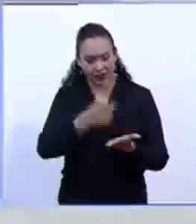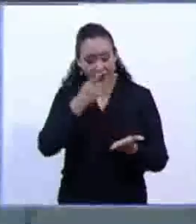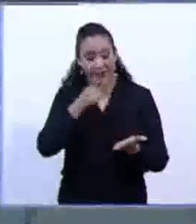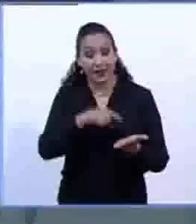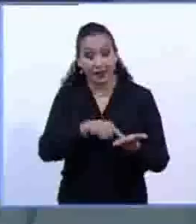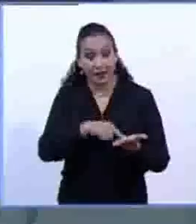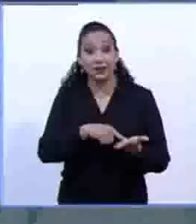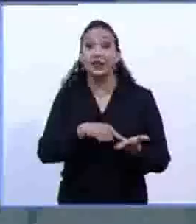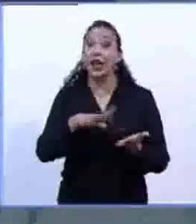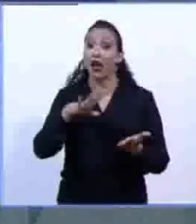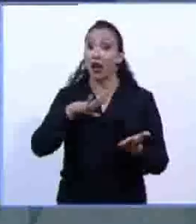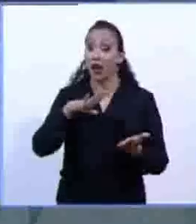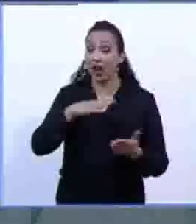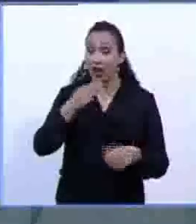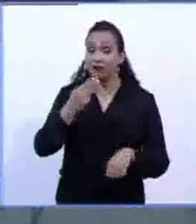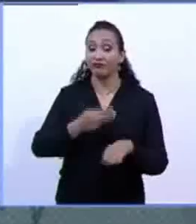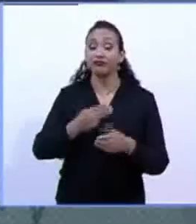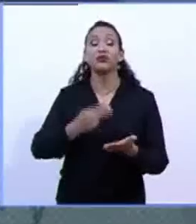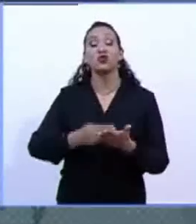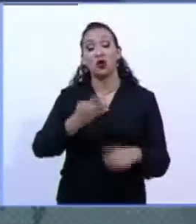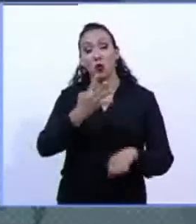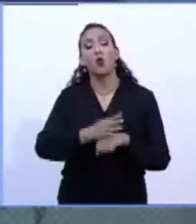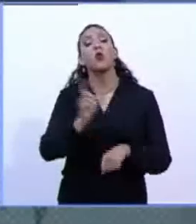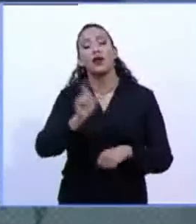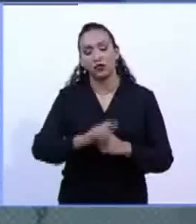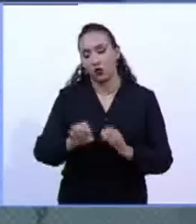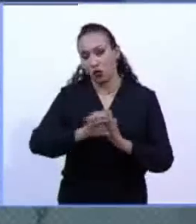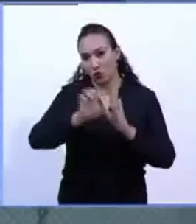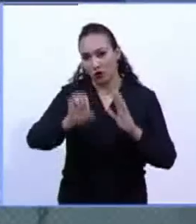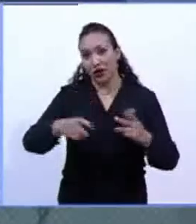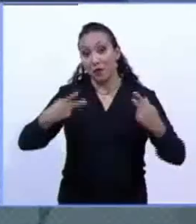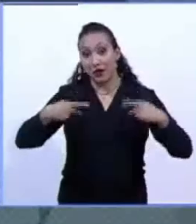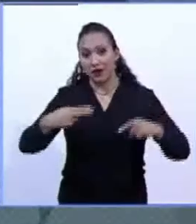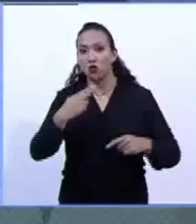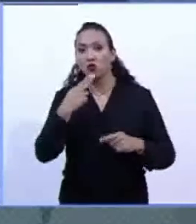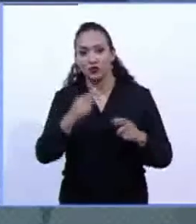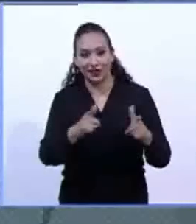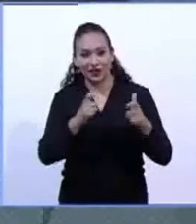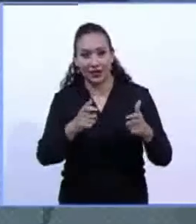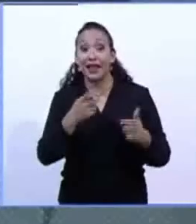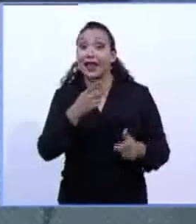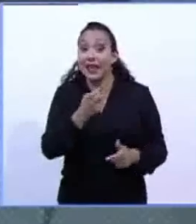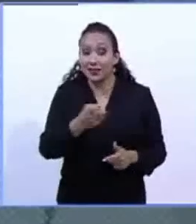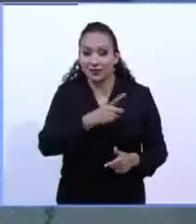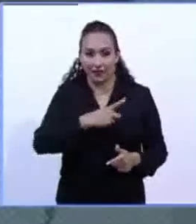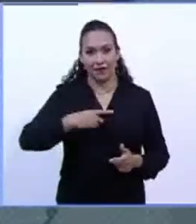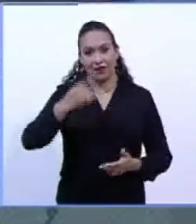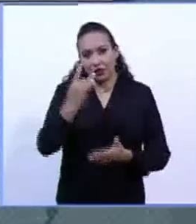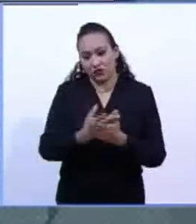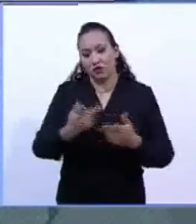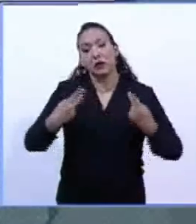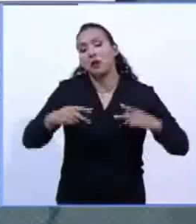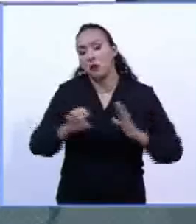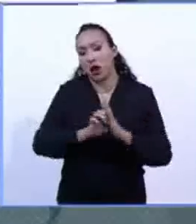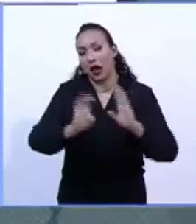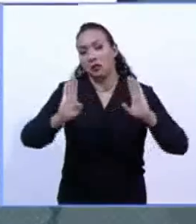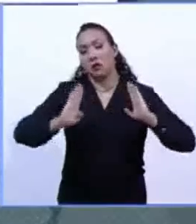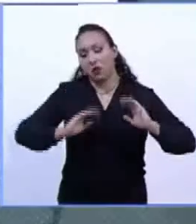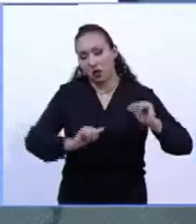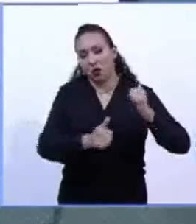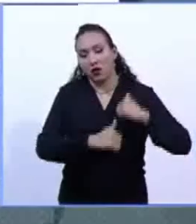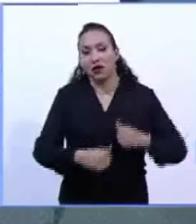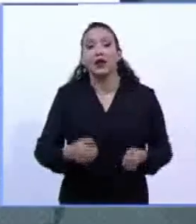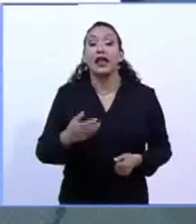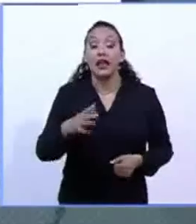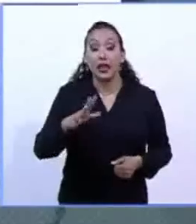una agravante que duplica la sanción cuando la aportación de armas de uso exclusivo de las Fuerzas Armadas se lleva a cabo por un grupo de 3